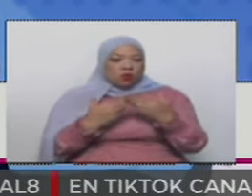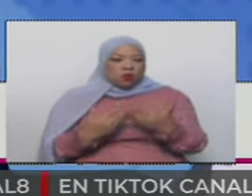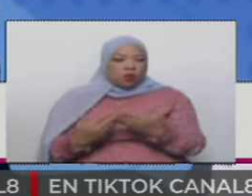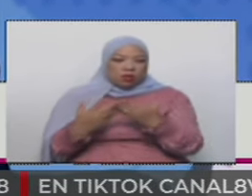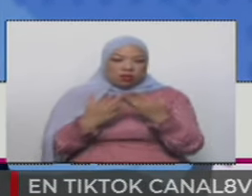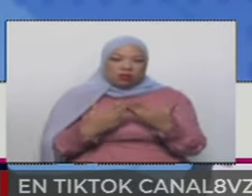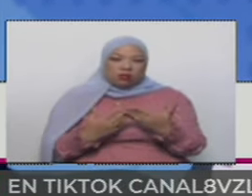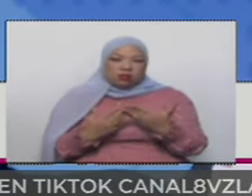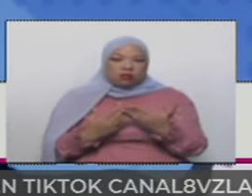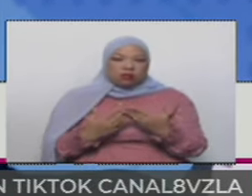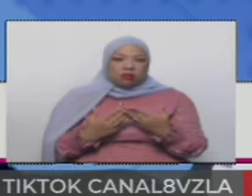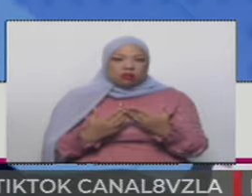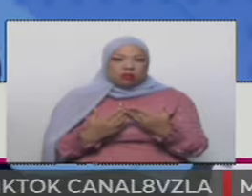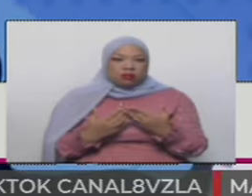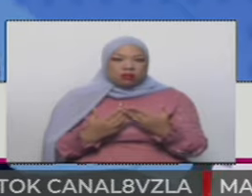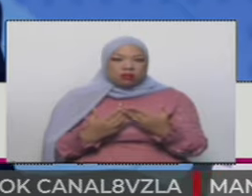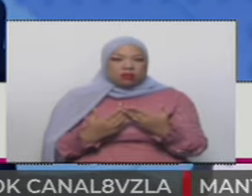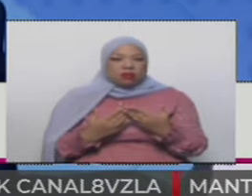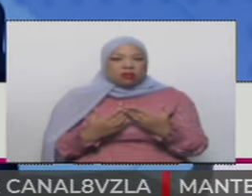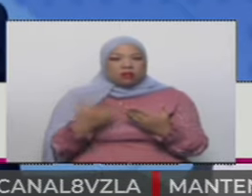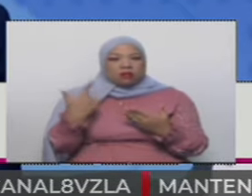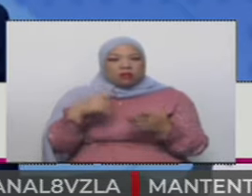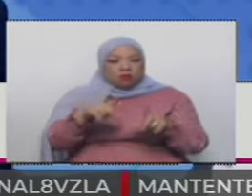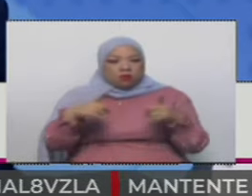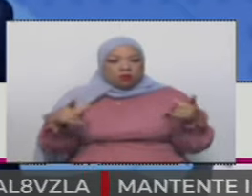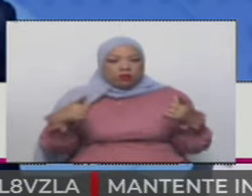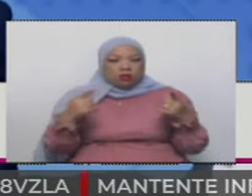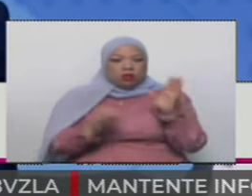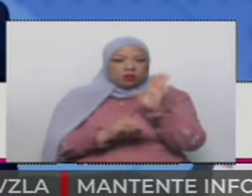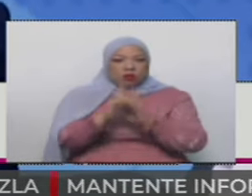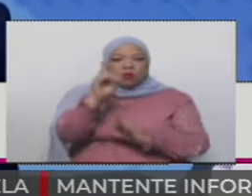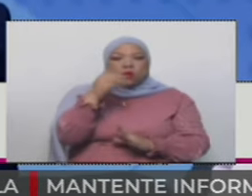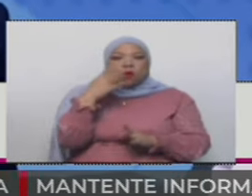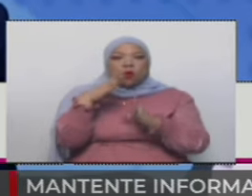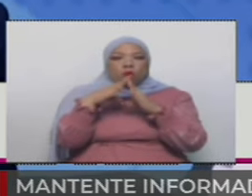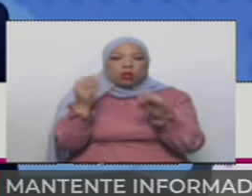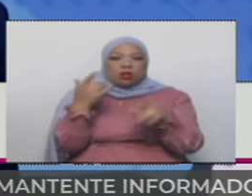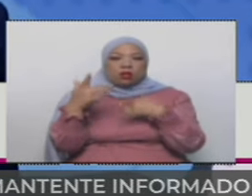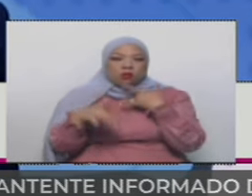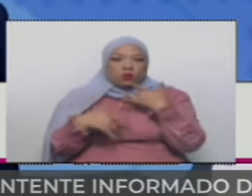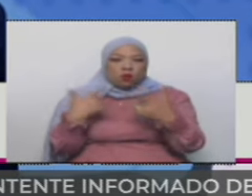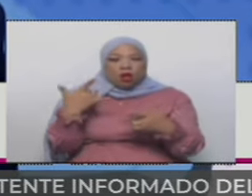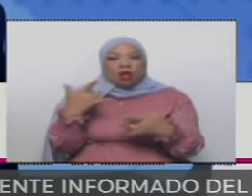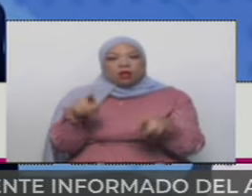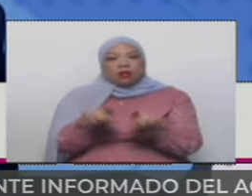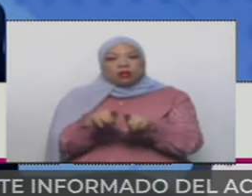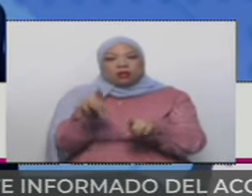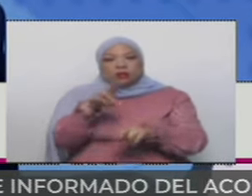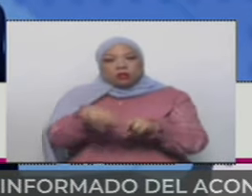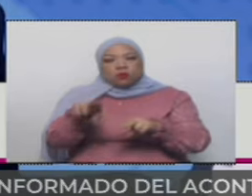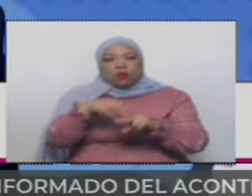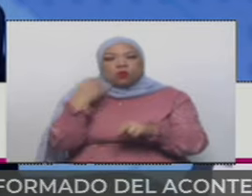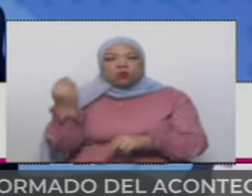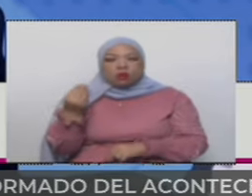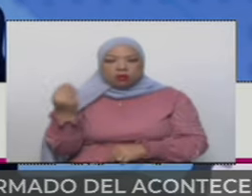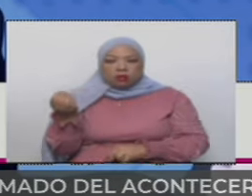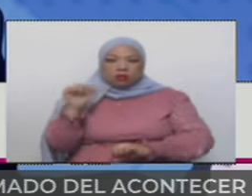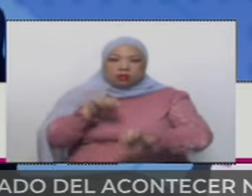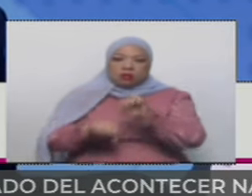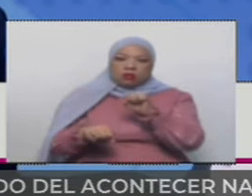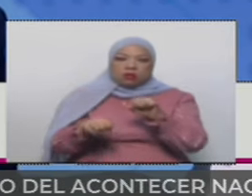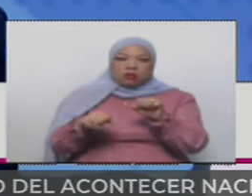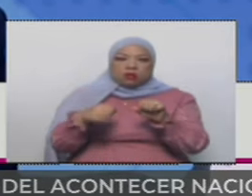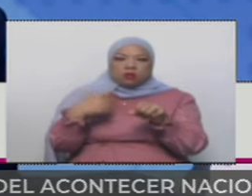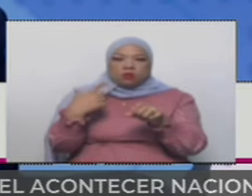concluido los científicos. Y la lectura más bien se los desarrolla, les desarrolla todas las habilidades. Así que si hay algo subversivo frente